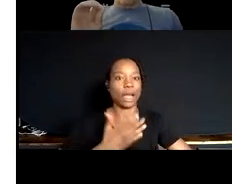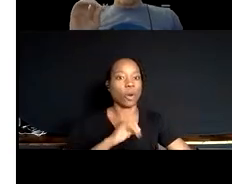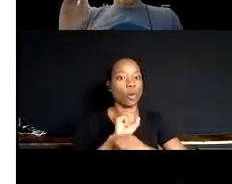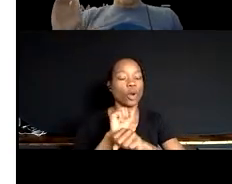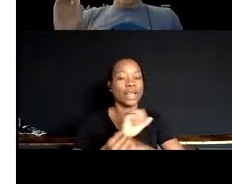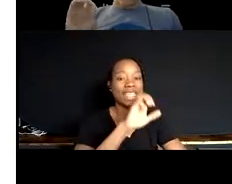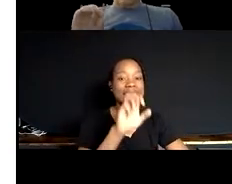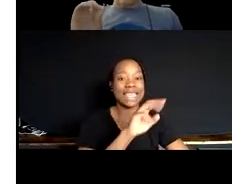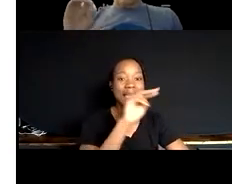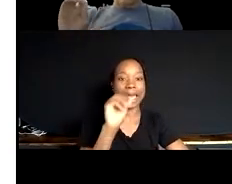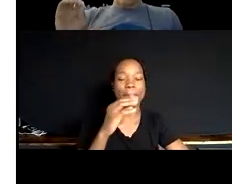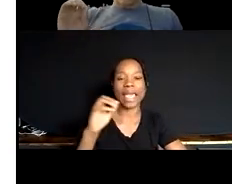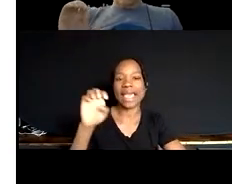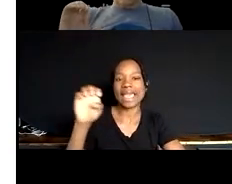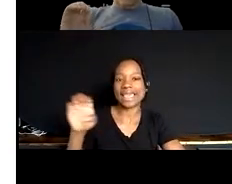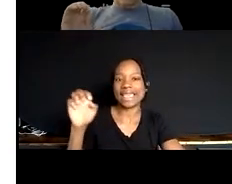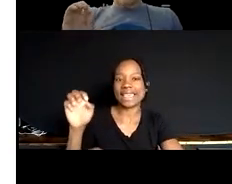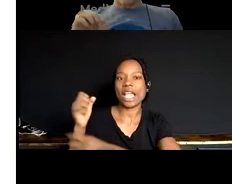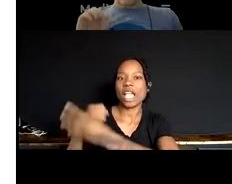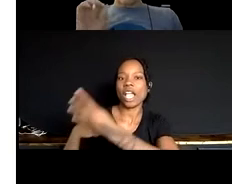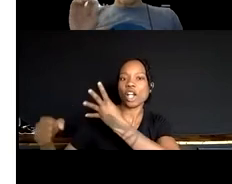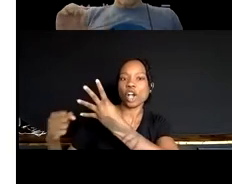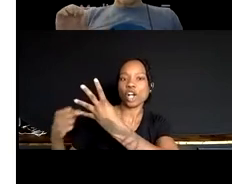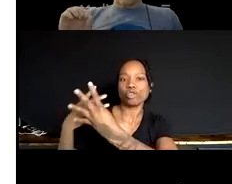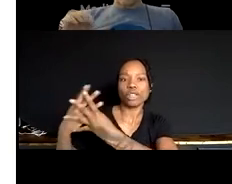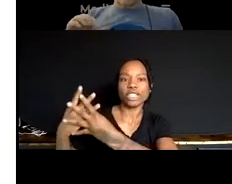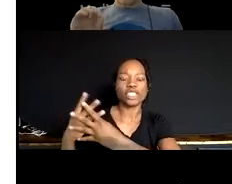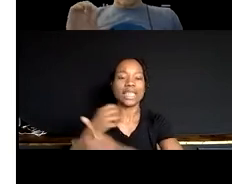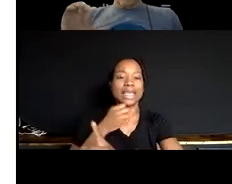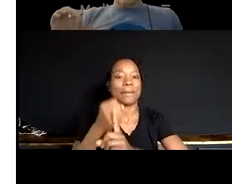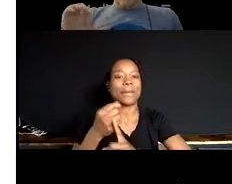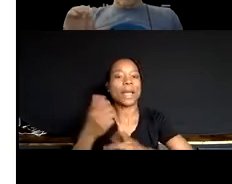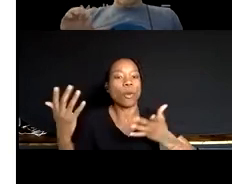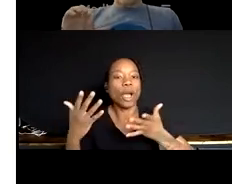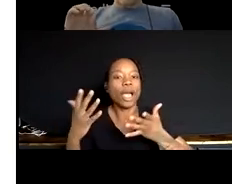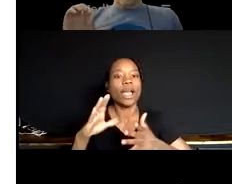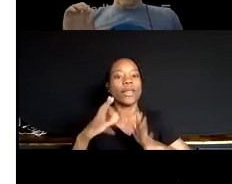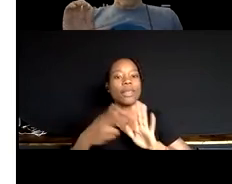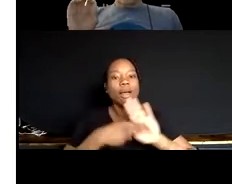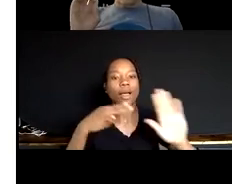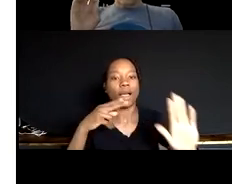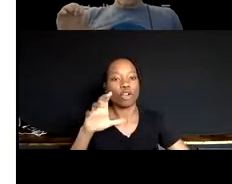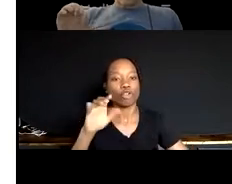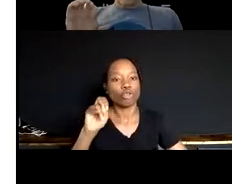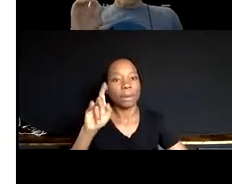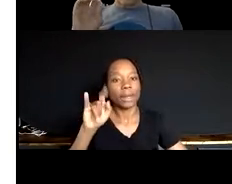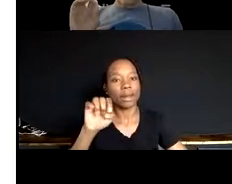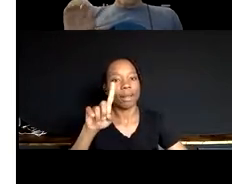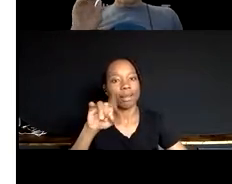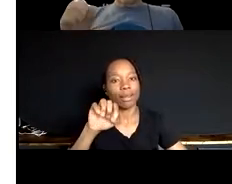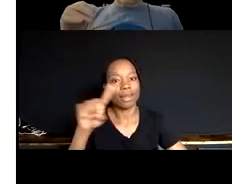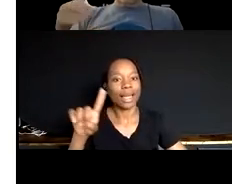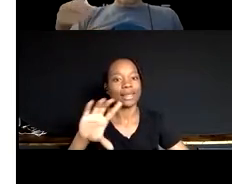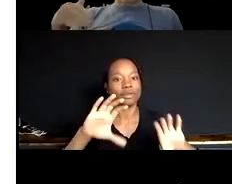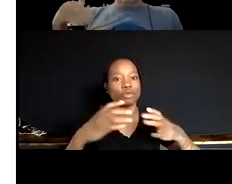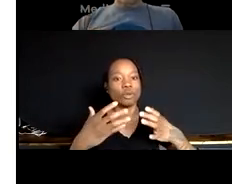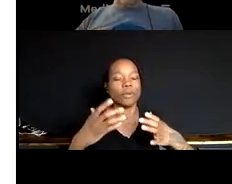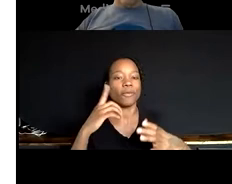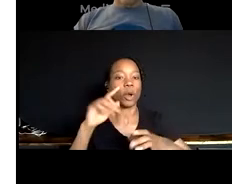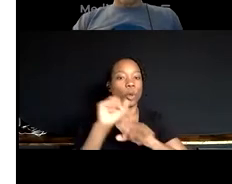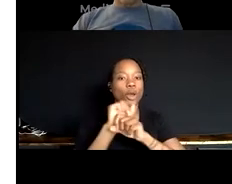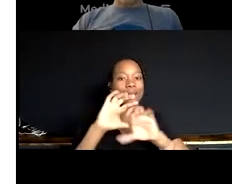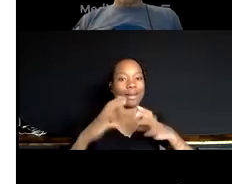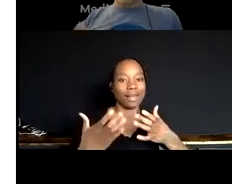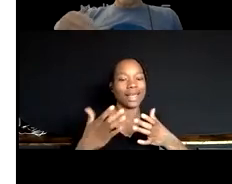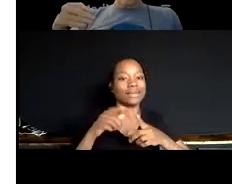electrónicos y la encarcelación impacta al sector criminalizado de la clase trabajadora, especialmente la gente negra